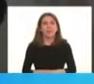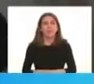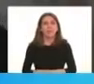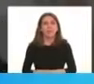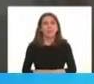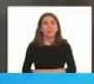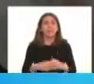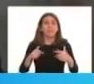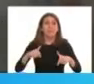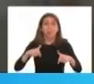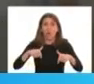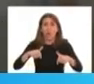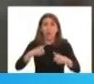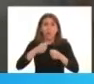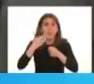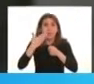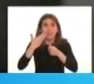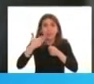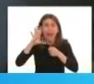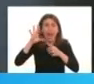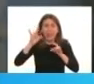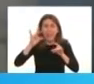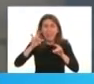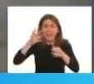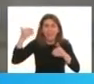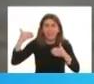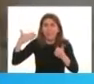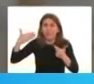Es el discurso más difícil que me ha tocado, quiero serles sinceros.